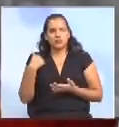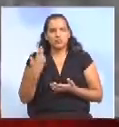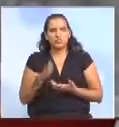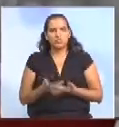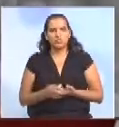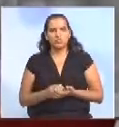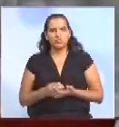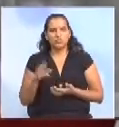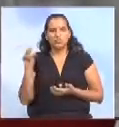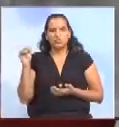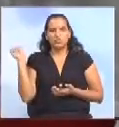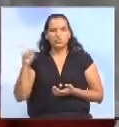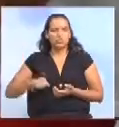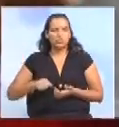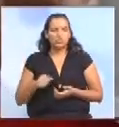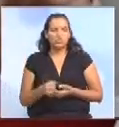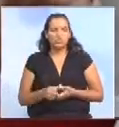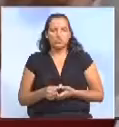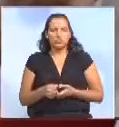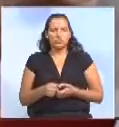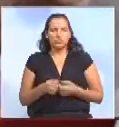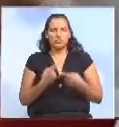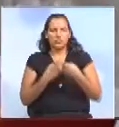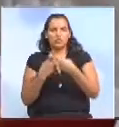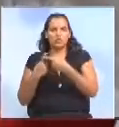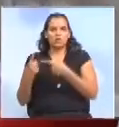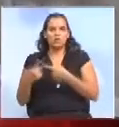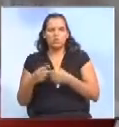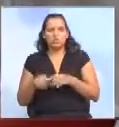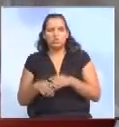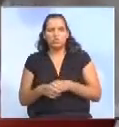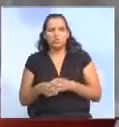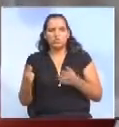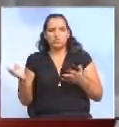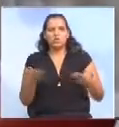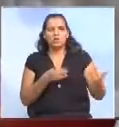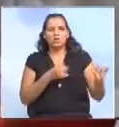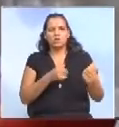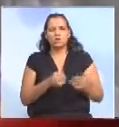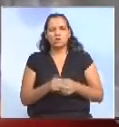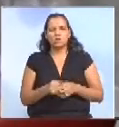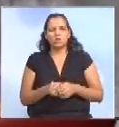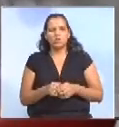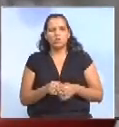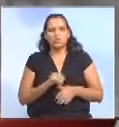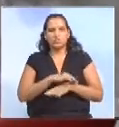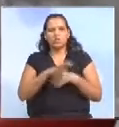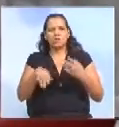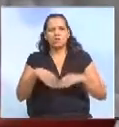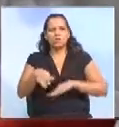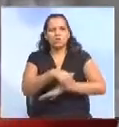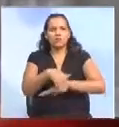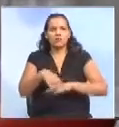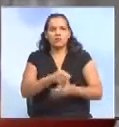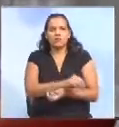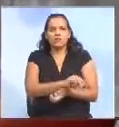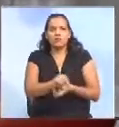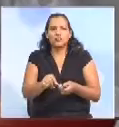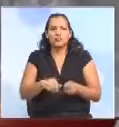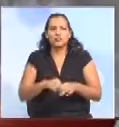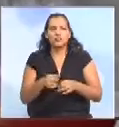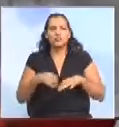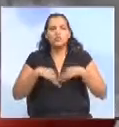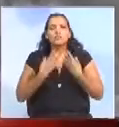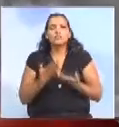cómo van a poder salir con las bóvedas que se destapan, salen los vidrios. Y todas las calles están llenas de vidrios porque no